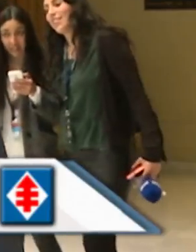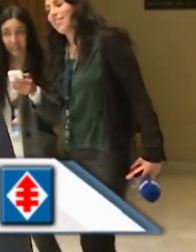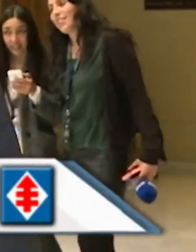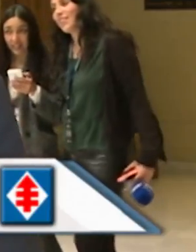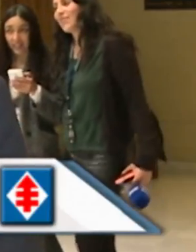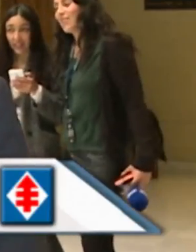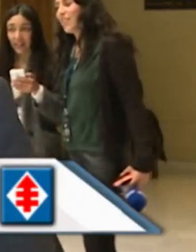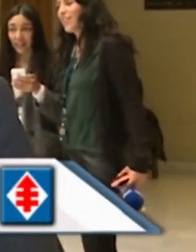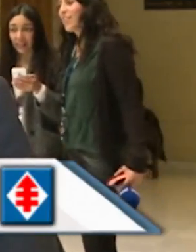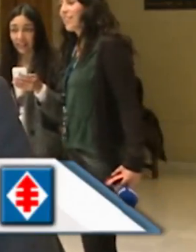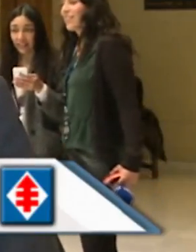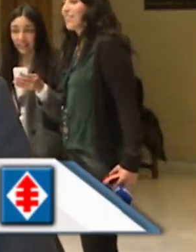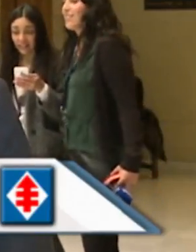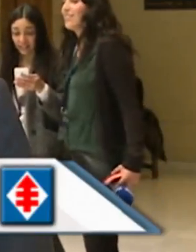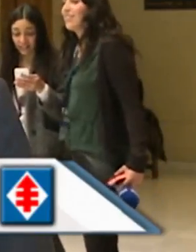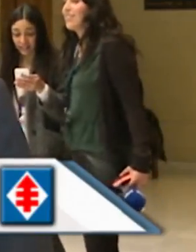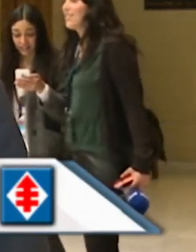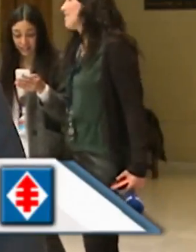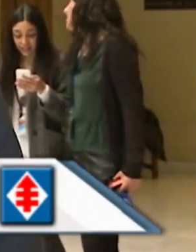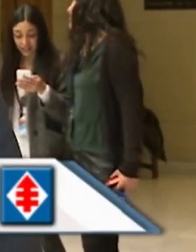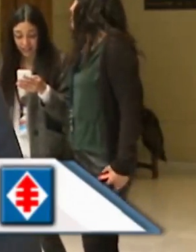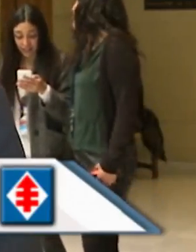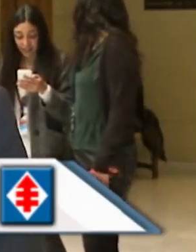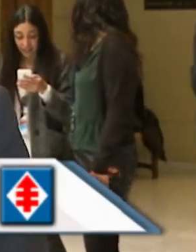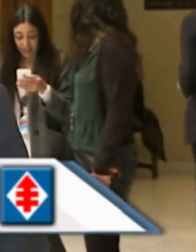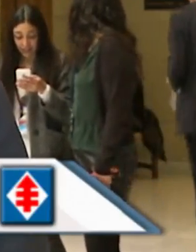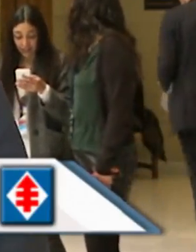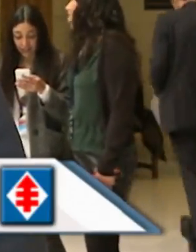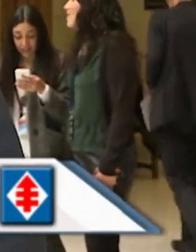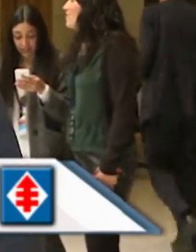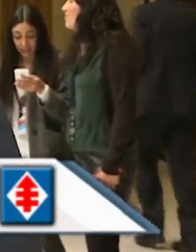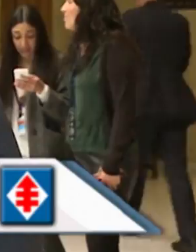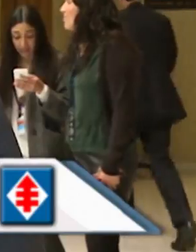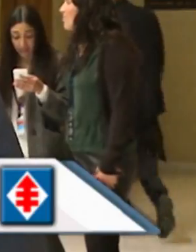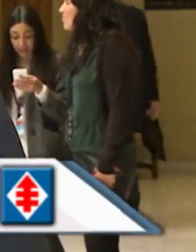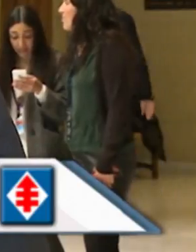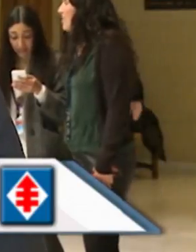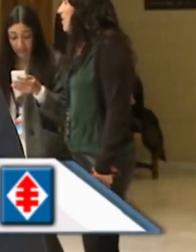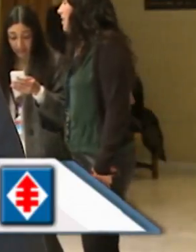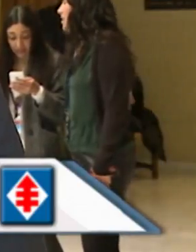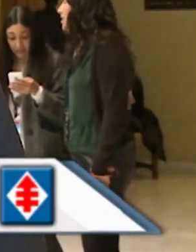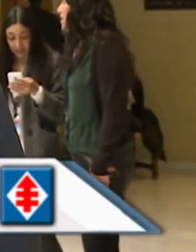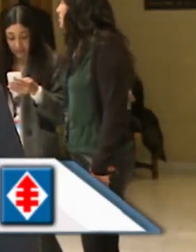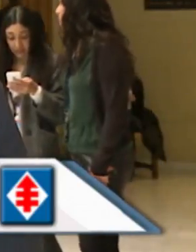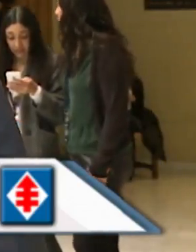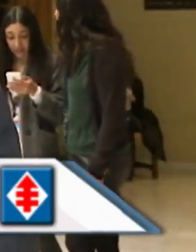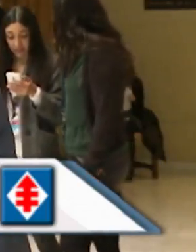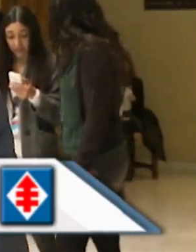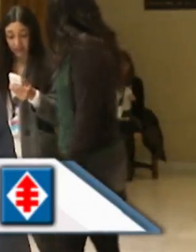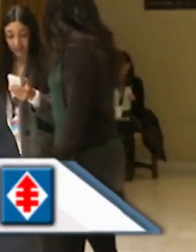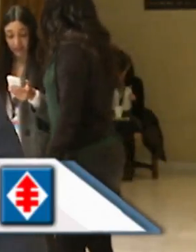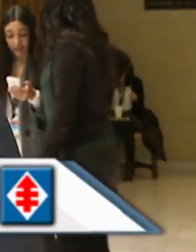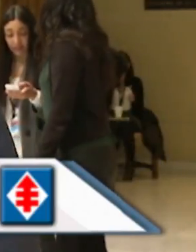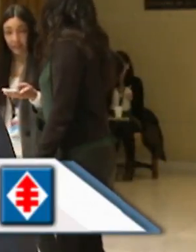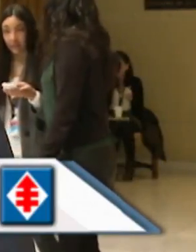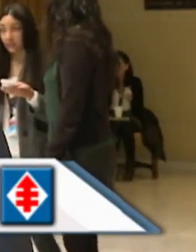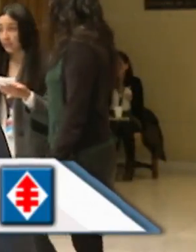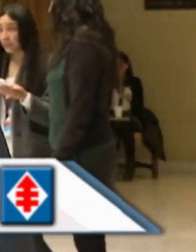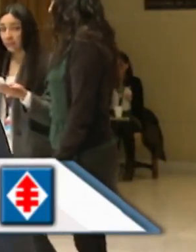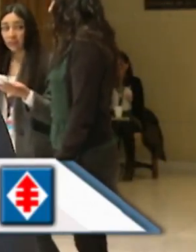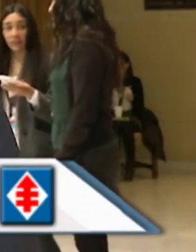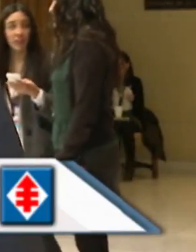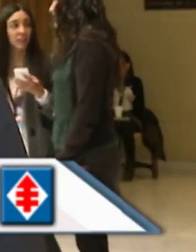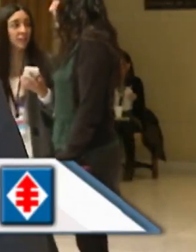termina segundo se termina con esta multa que se exige cuando usted pierde el ticket por haber